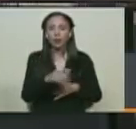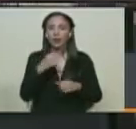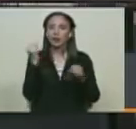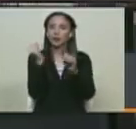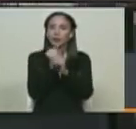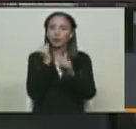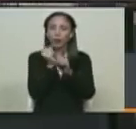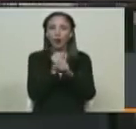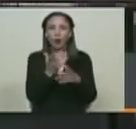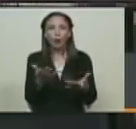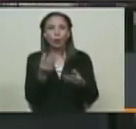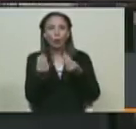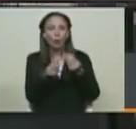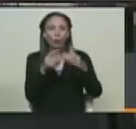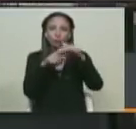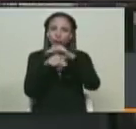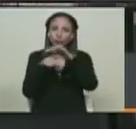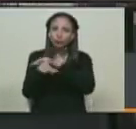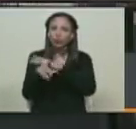visitado